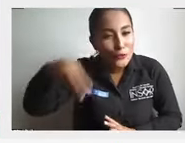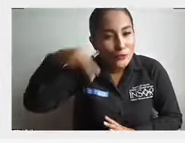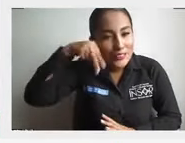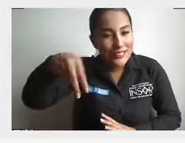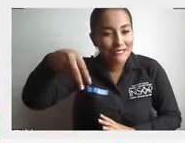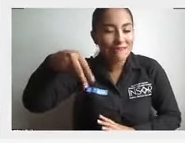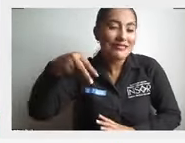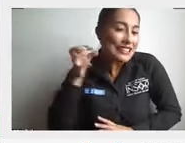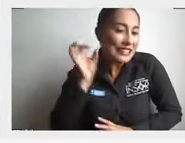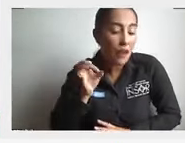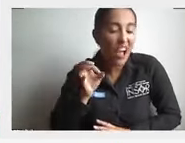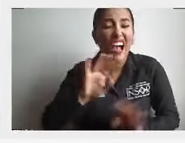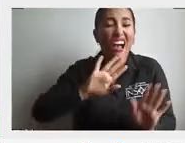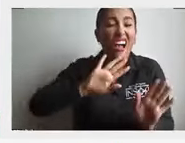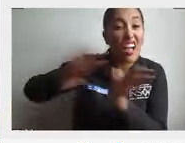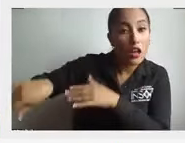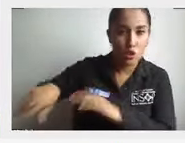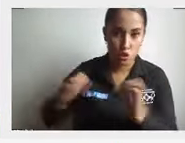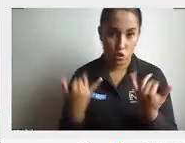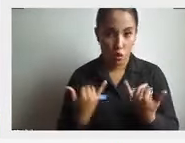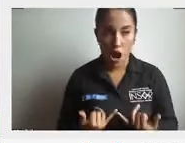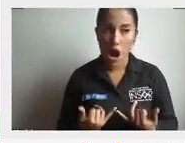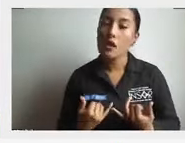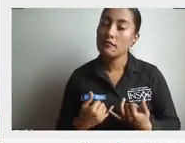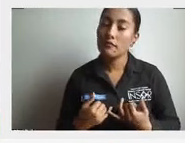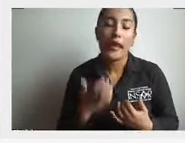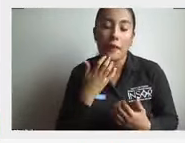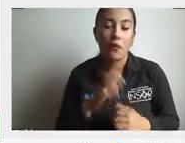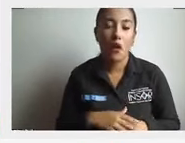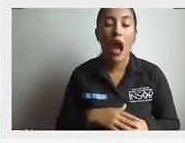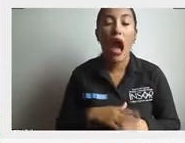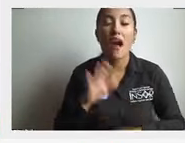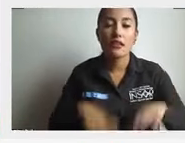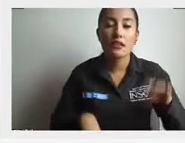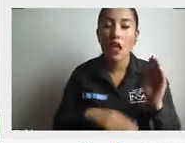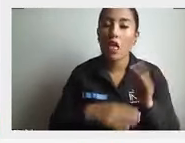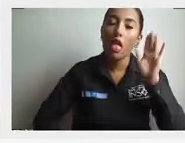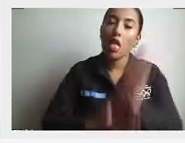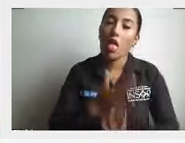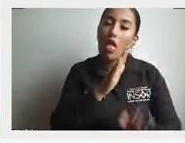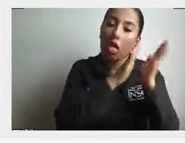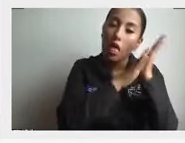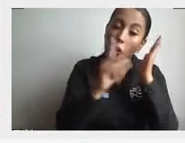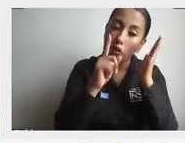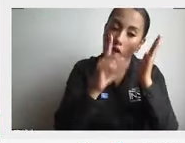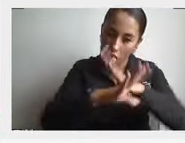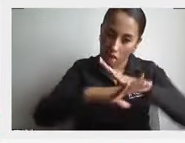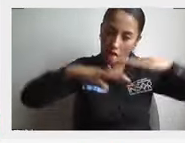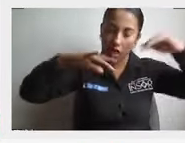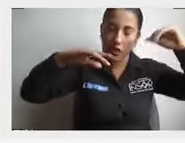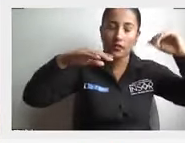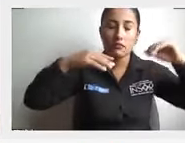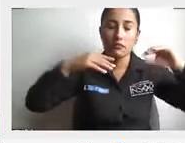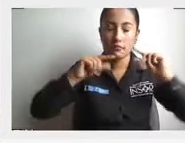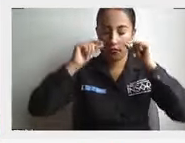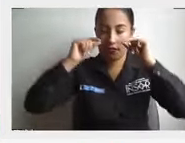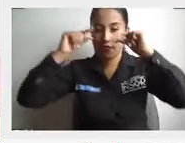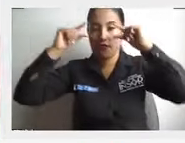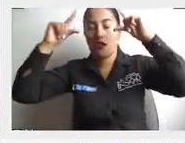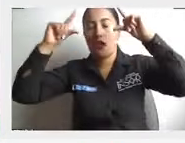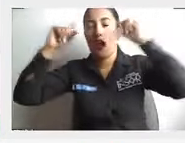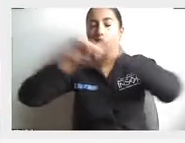esto. En este tiempo, entonces, están acostando a la 1 de la mañana y se levantan a las 10 de la mañana, pues no, o sea, tienen que